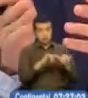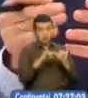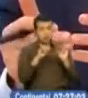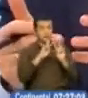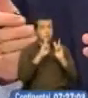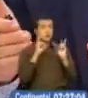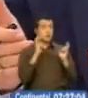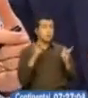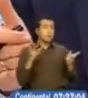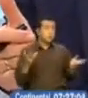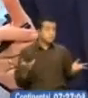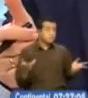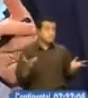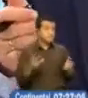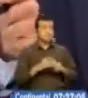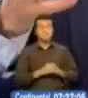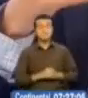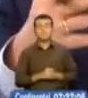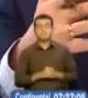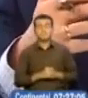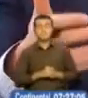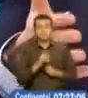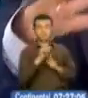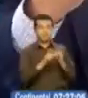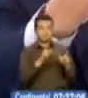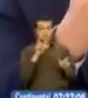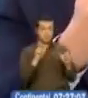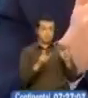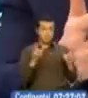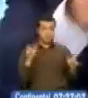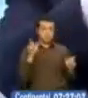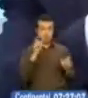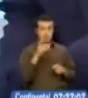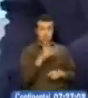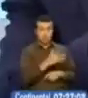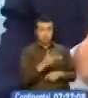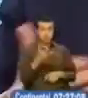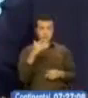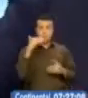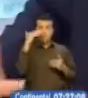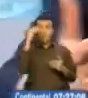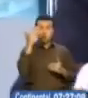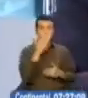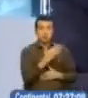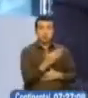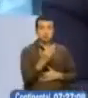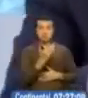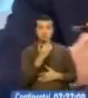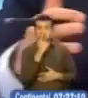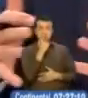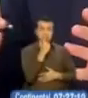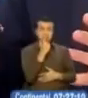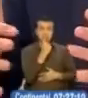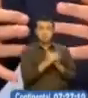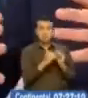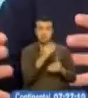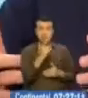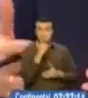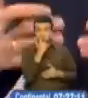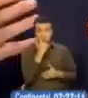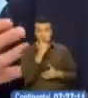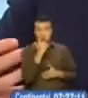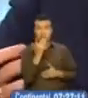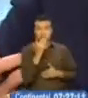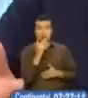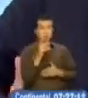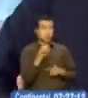tema pasaría entonces, hay gente, hay personas desde la política que no les interesa que ese proceso de construcción